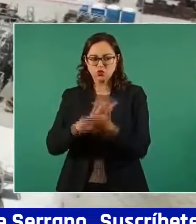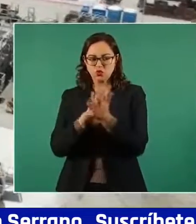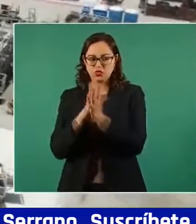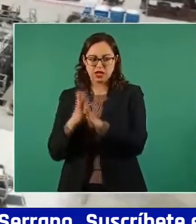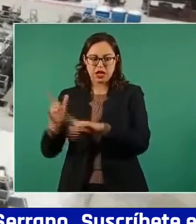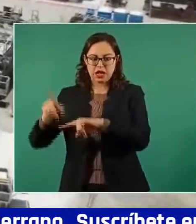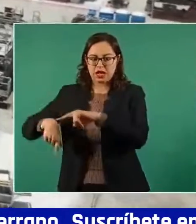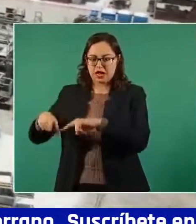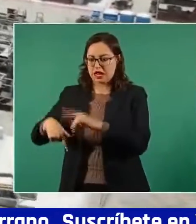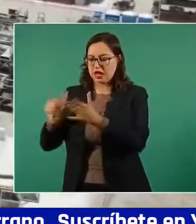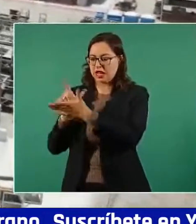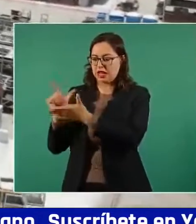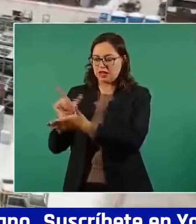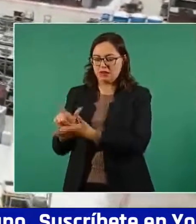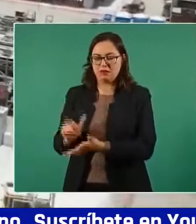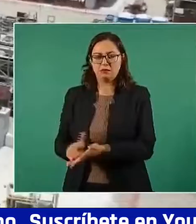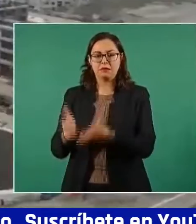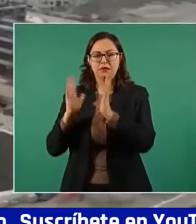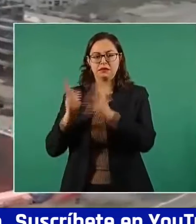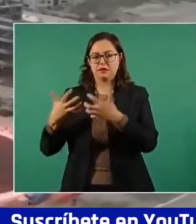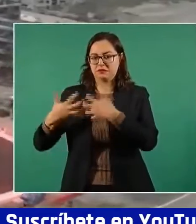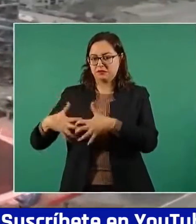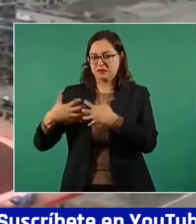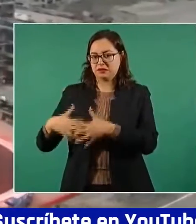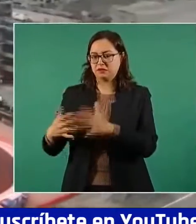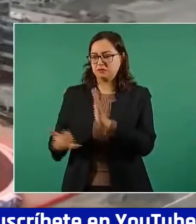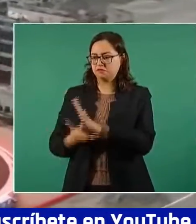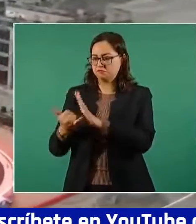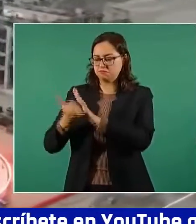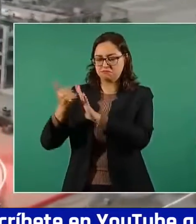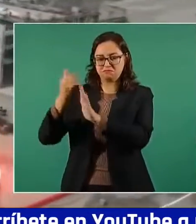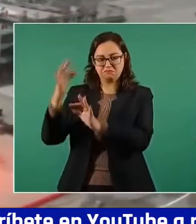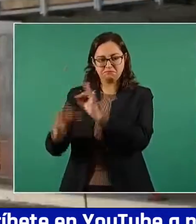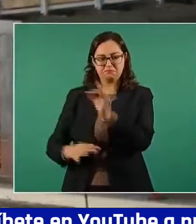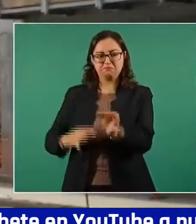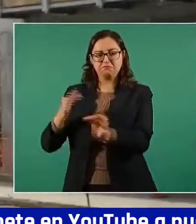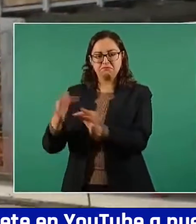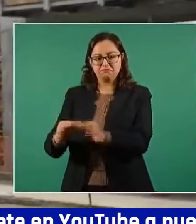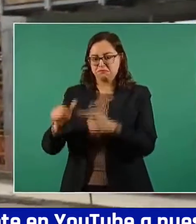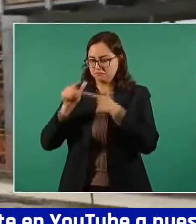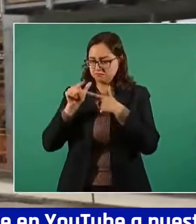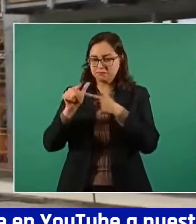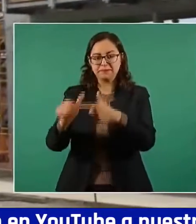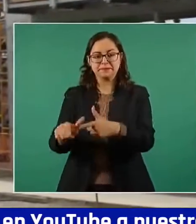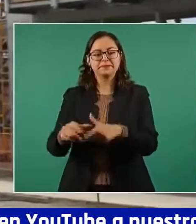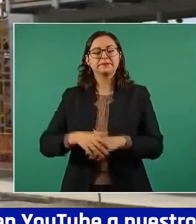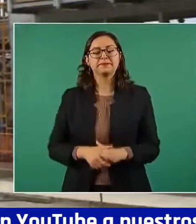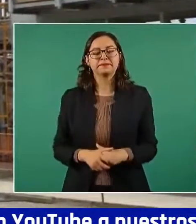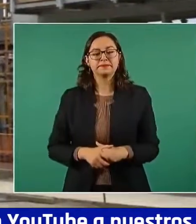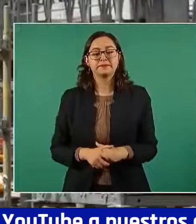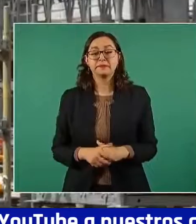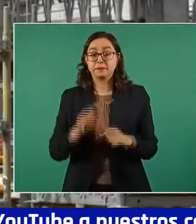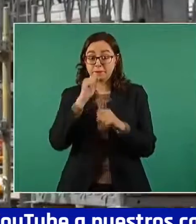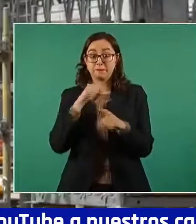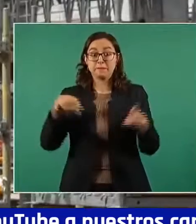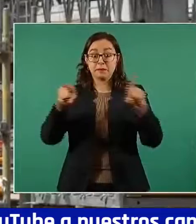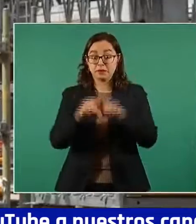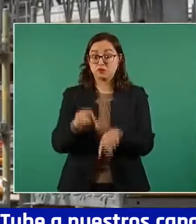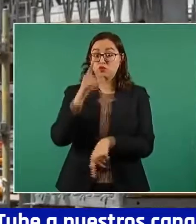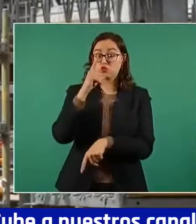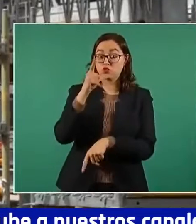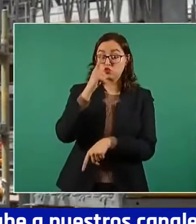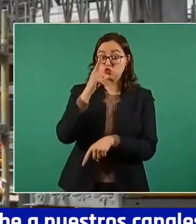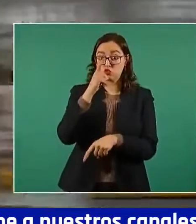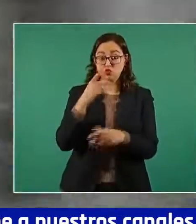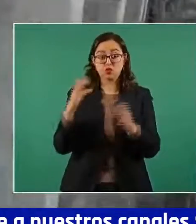construcción de marcos de racks a cargo de la empresa Techin. Finaliza la cimentación superficial de tanques y continúan los trabajos en la subestación eléctrica y en el cuarto de